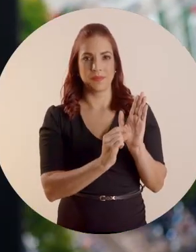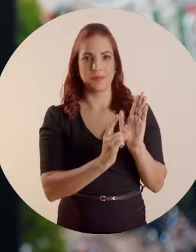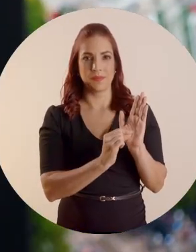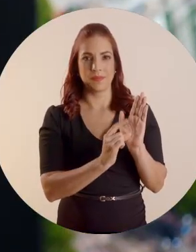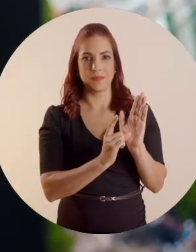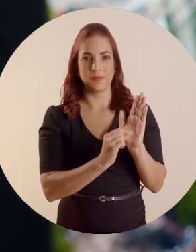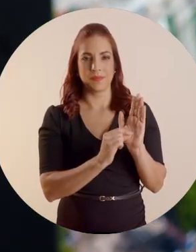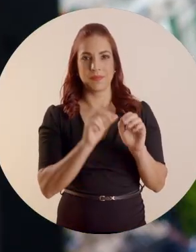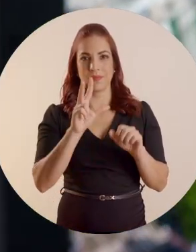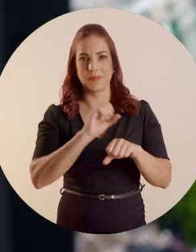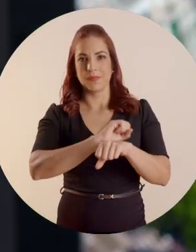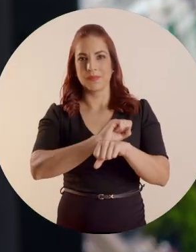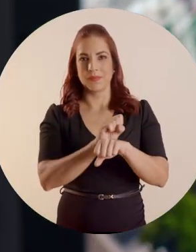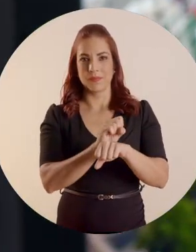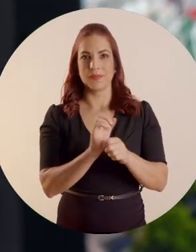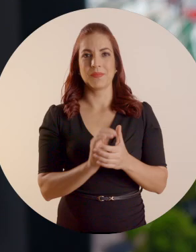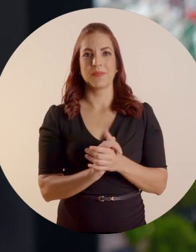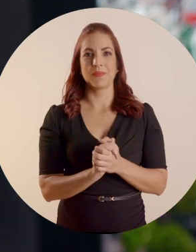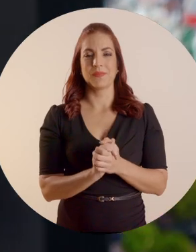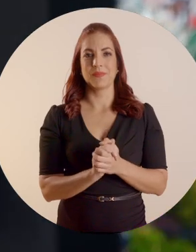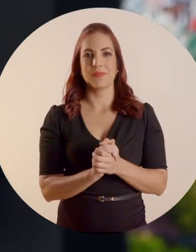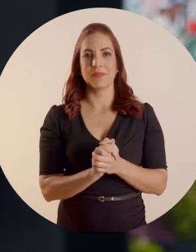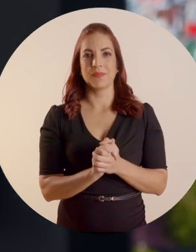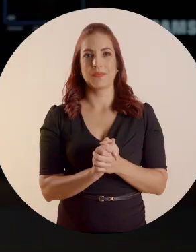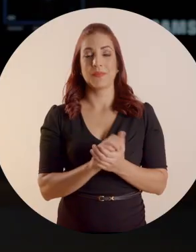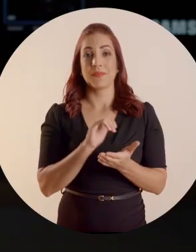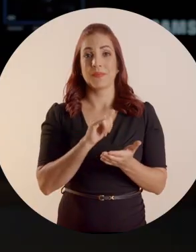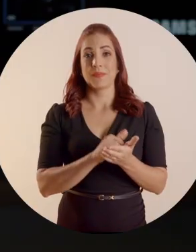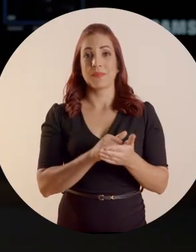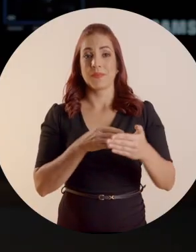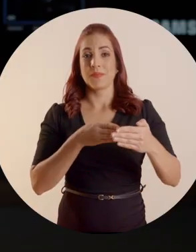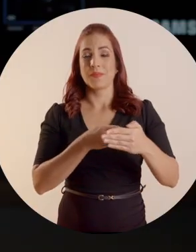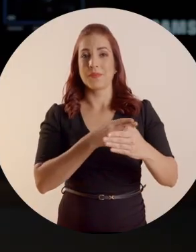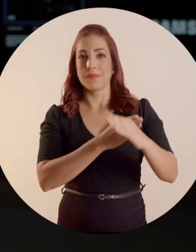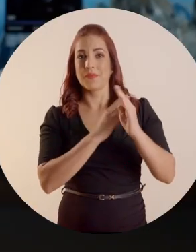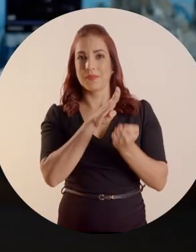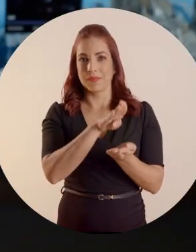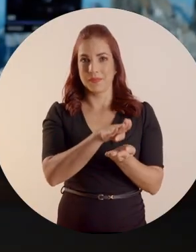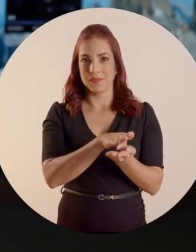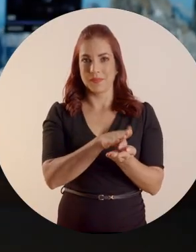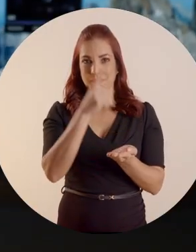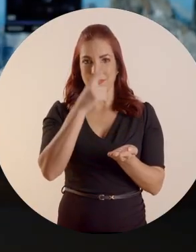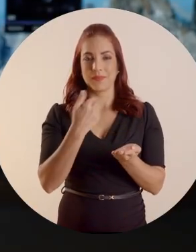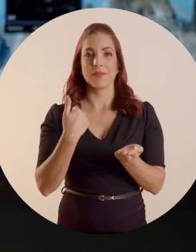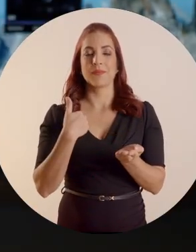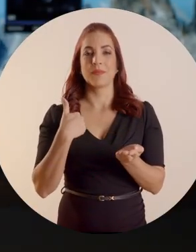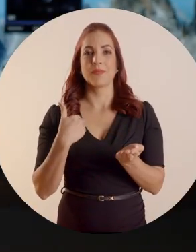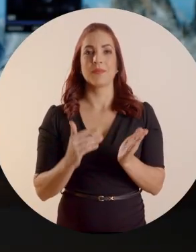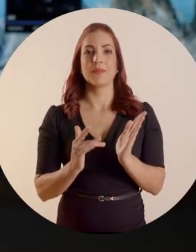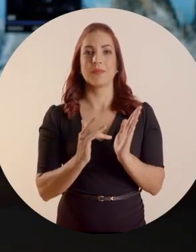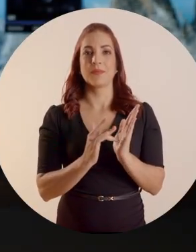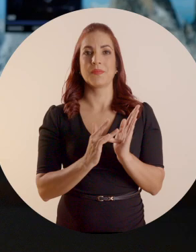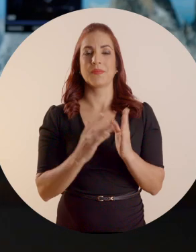y su indicador LED parpadeará durante unos 3 segundos. Este bloqueo protege la batería.